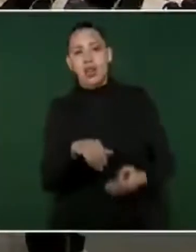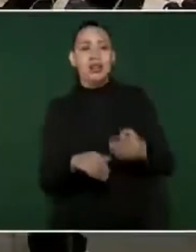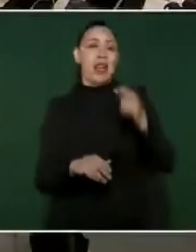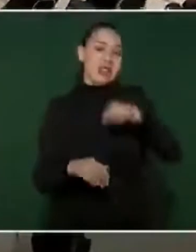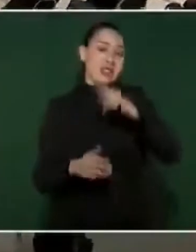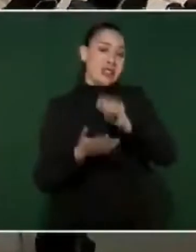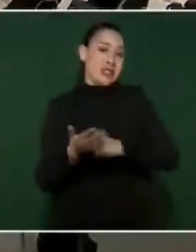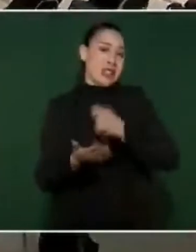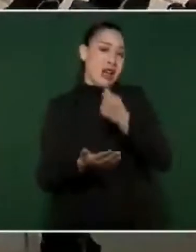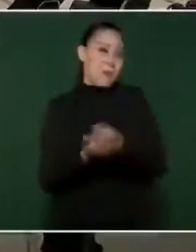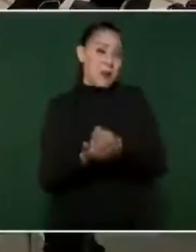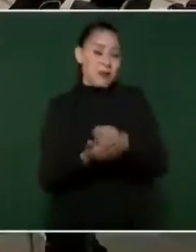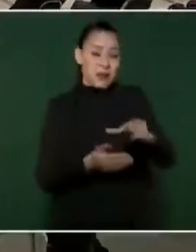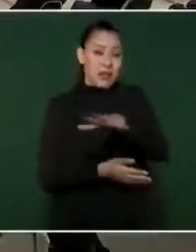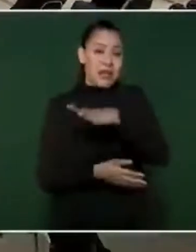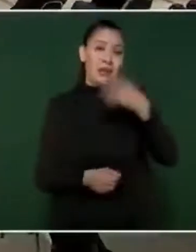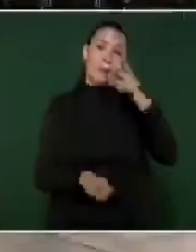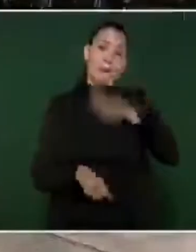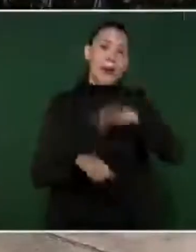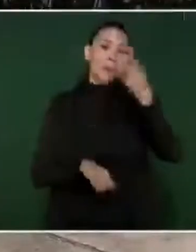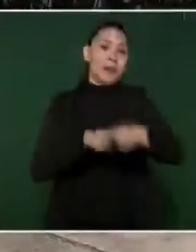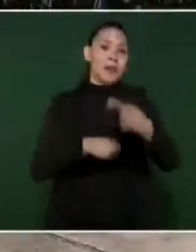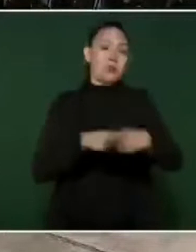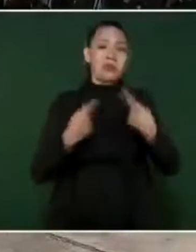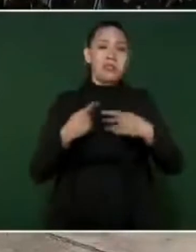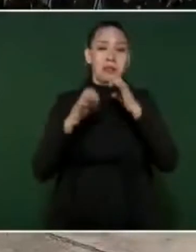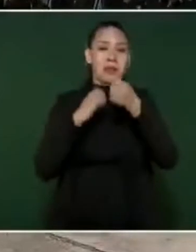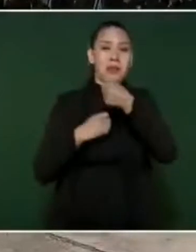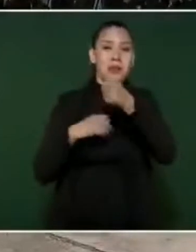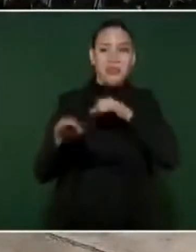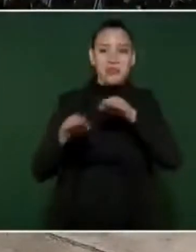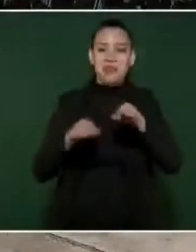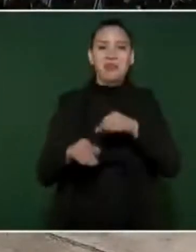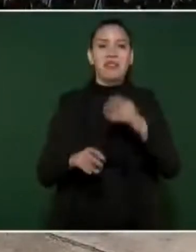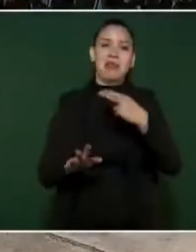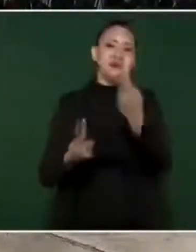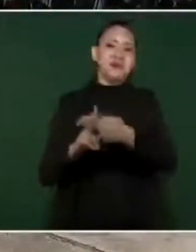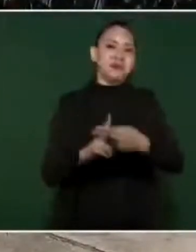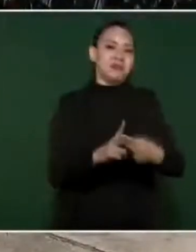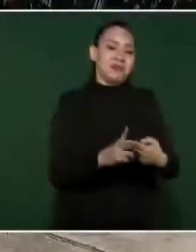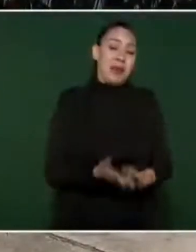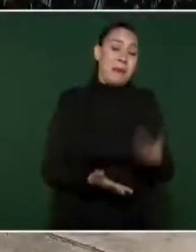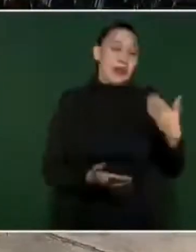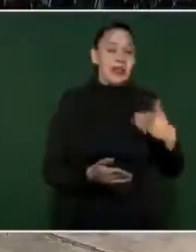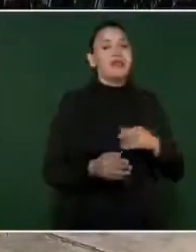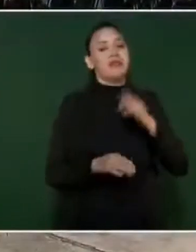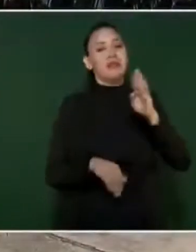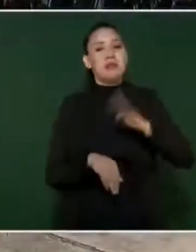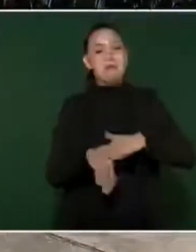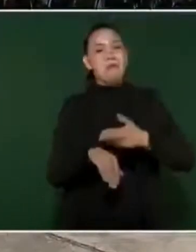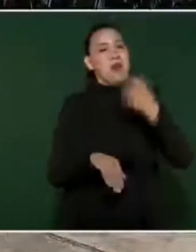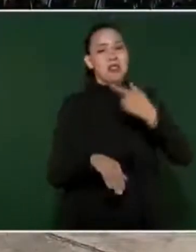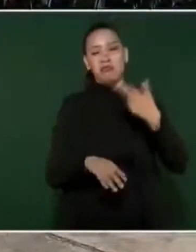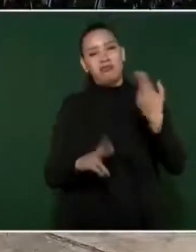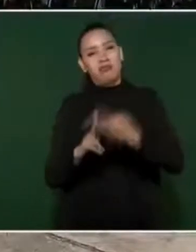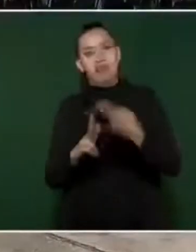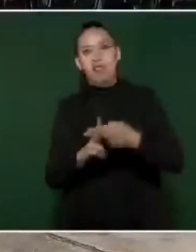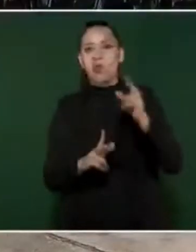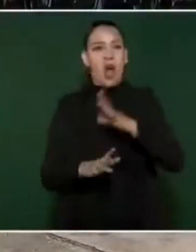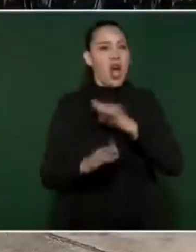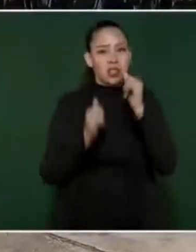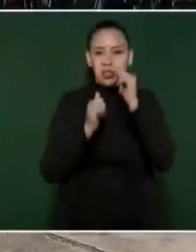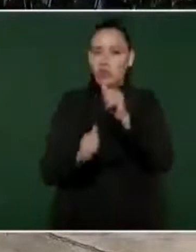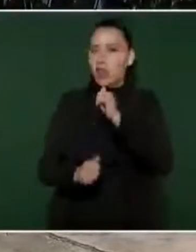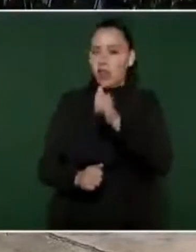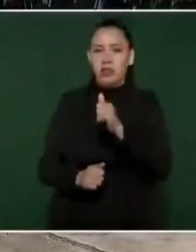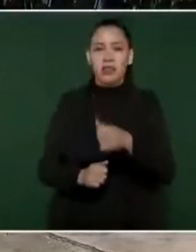por ser una zona alta en riesgo de periodistas. Lamentablemente, la mayoría de los crímenes o atentados contra los comunicadores no han sido atendidos ni resueltos. La pregunta